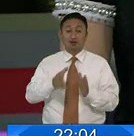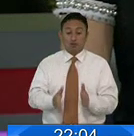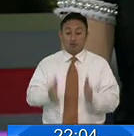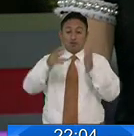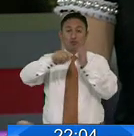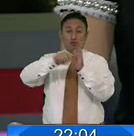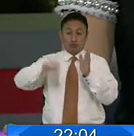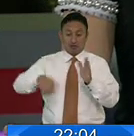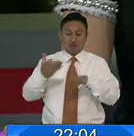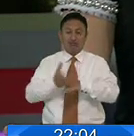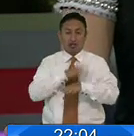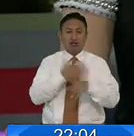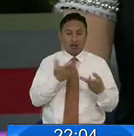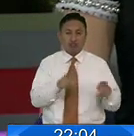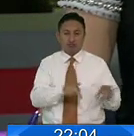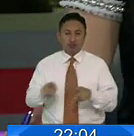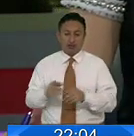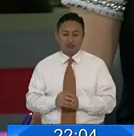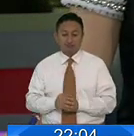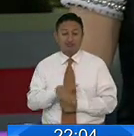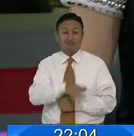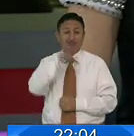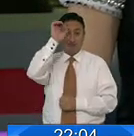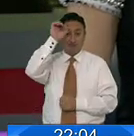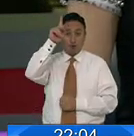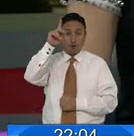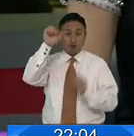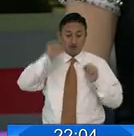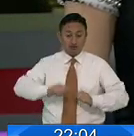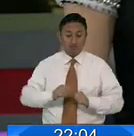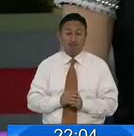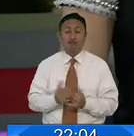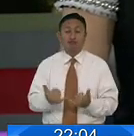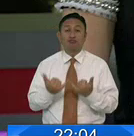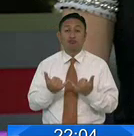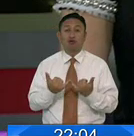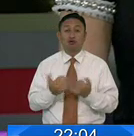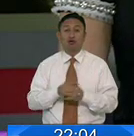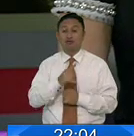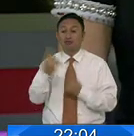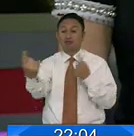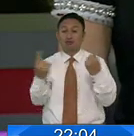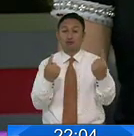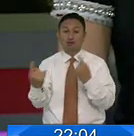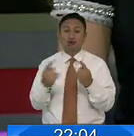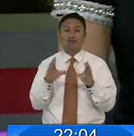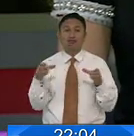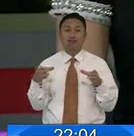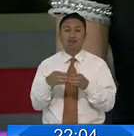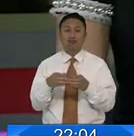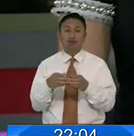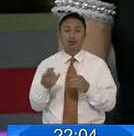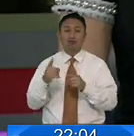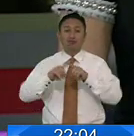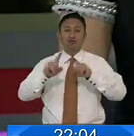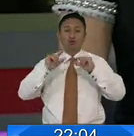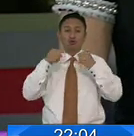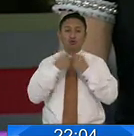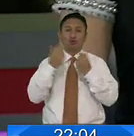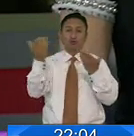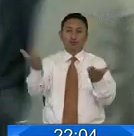fue planificado estas declaraciones fueron emitidas en el marco de las comparecencias a la comisión multipartidista